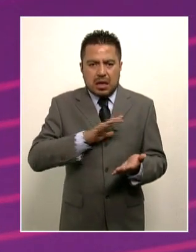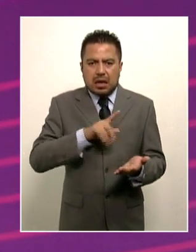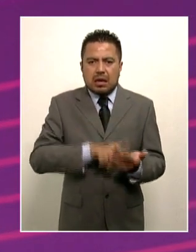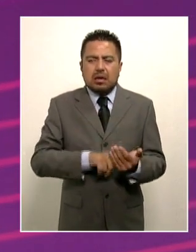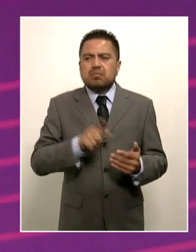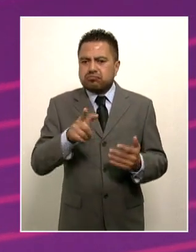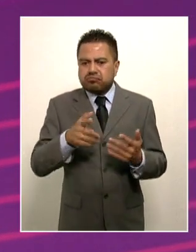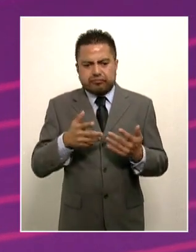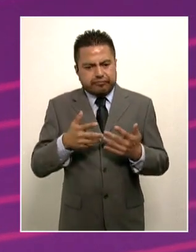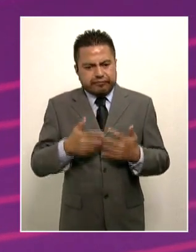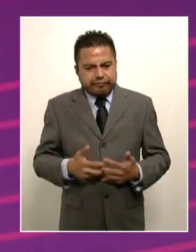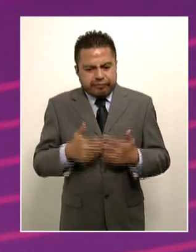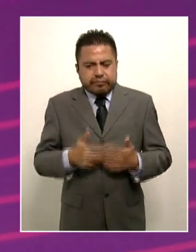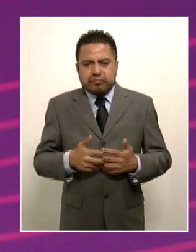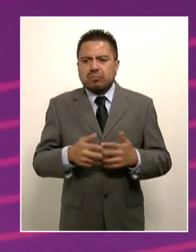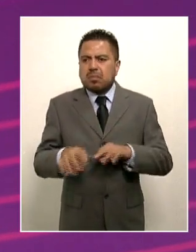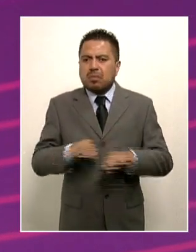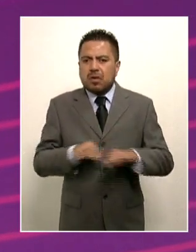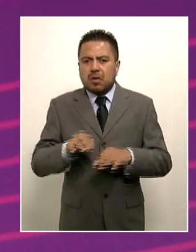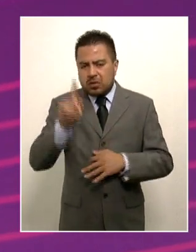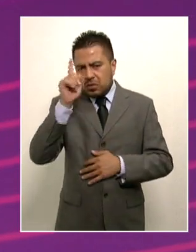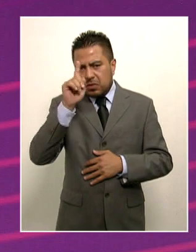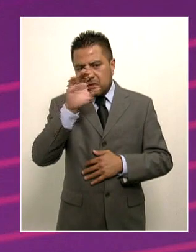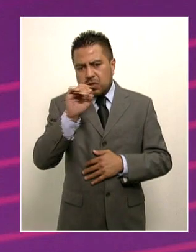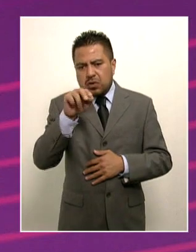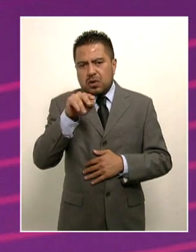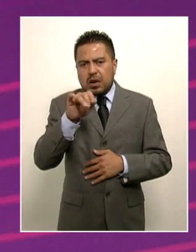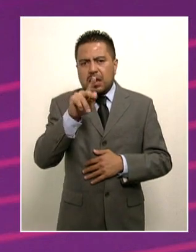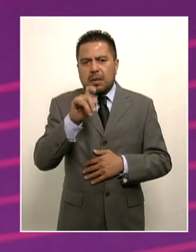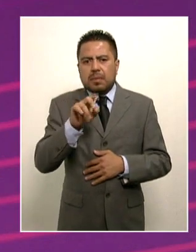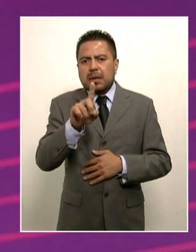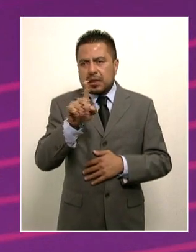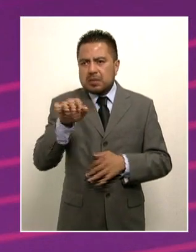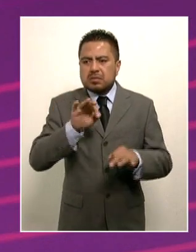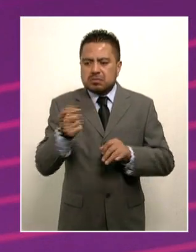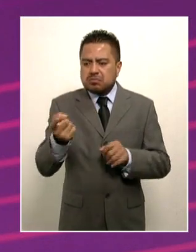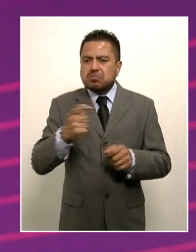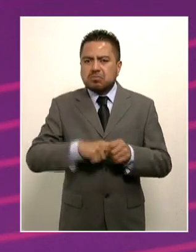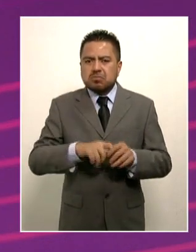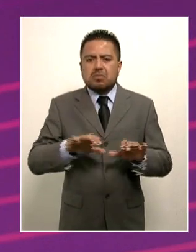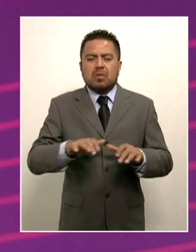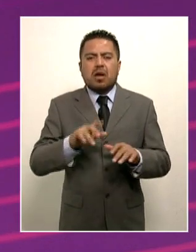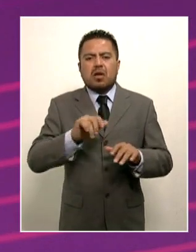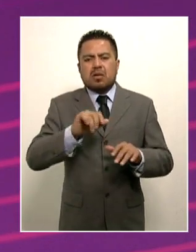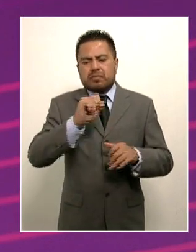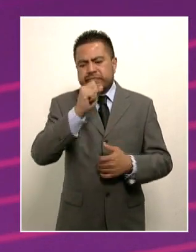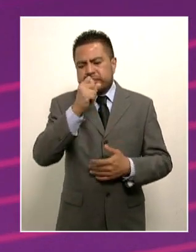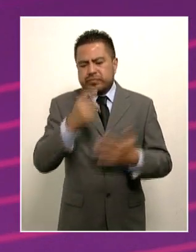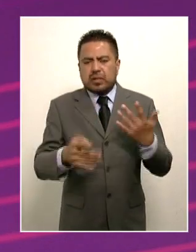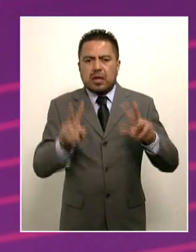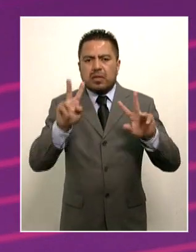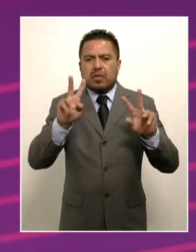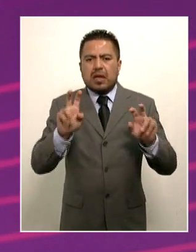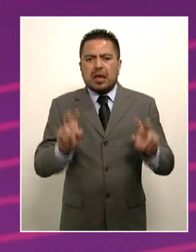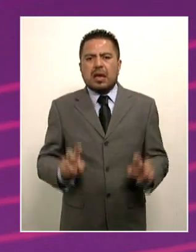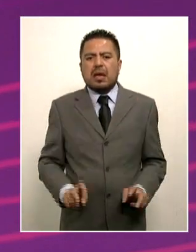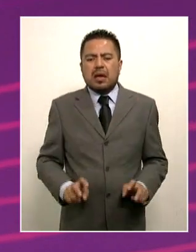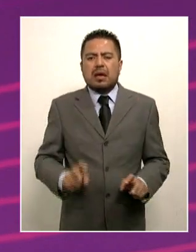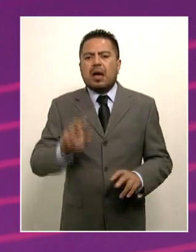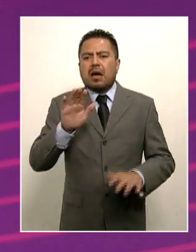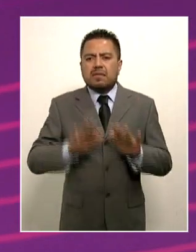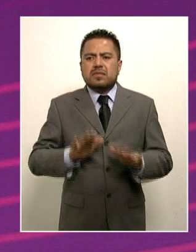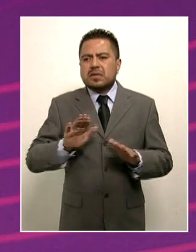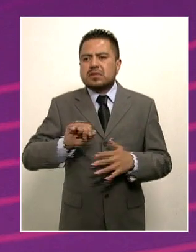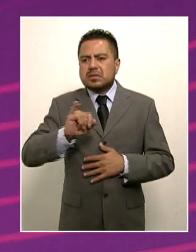muy productiva, trabajas en el Consejo Nacional para Prevenir la Discriminación en muchos temas, sí, a veces te